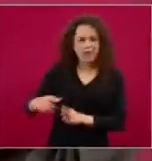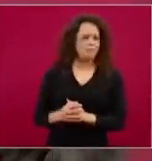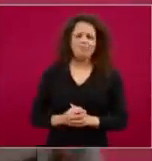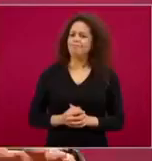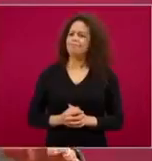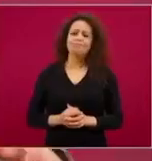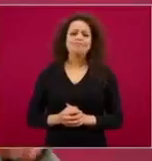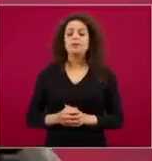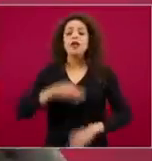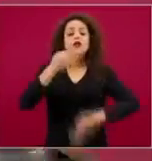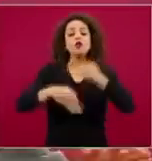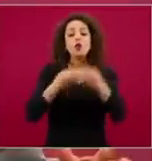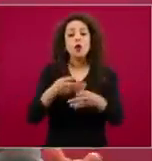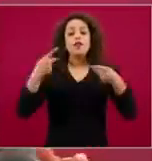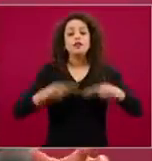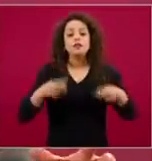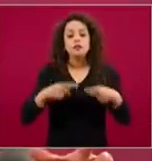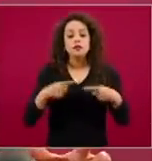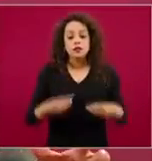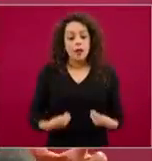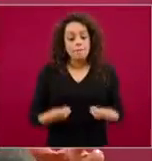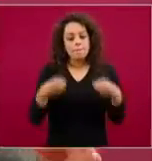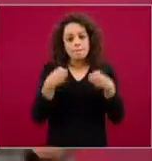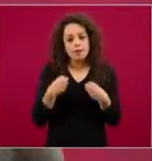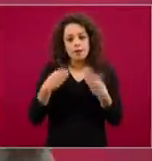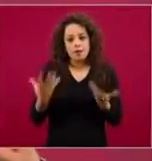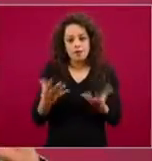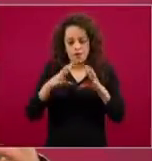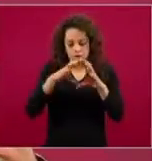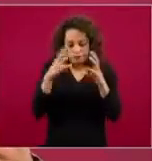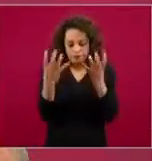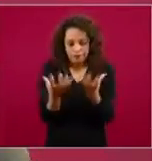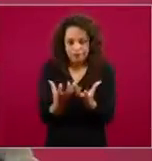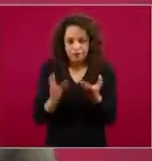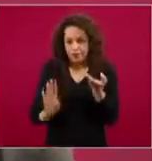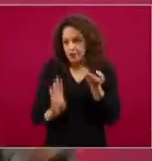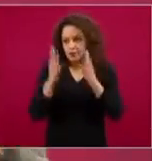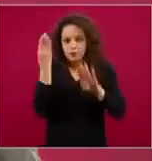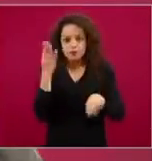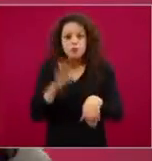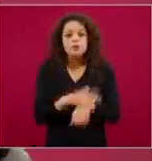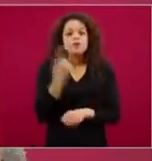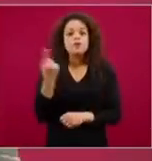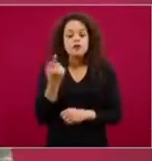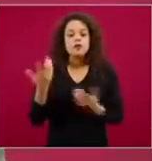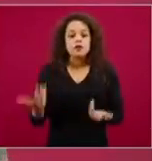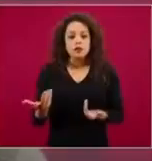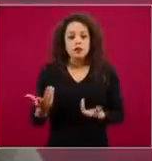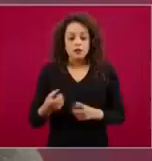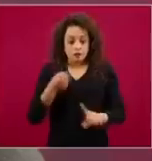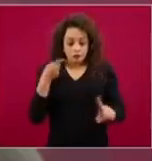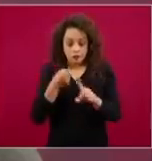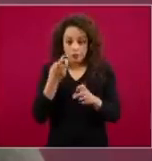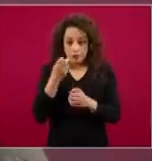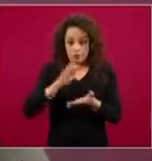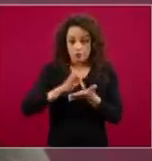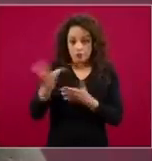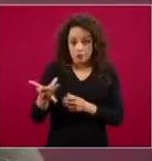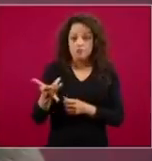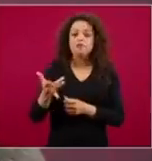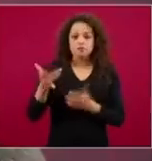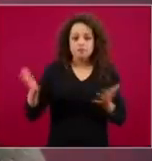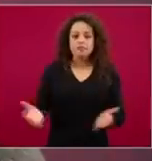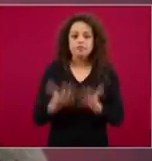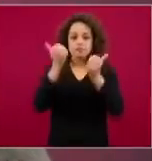las personas que vivimos en el planeta, porque dependemos del desarrollo económico, de la